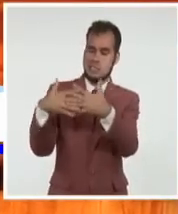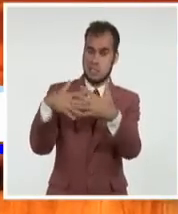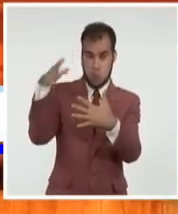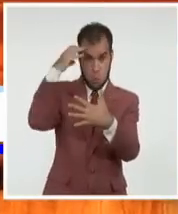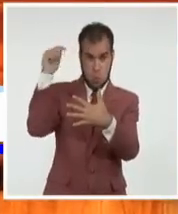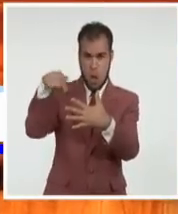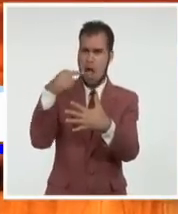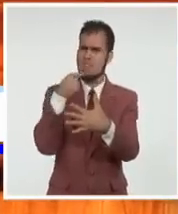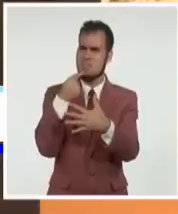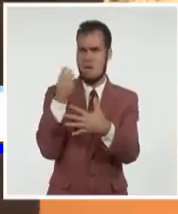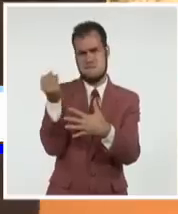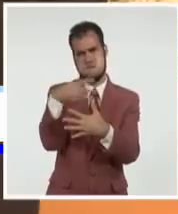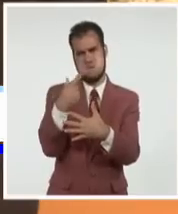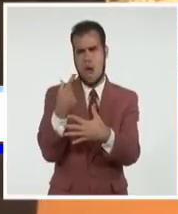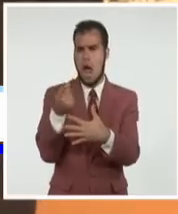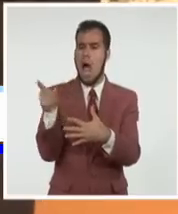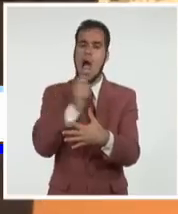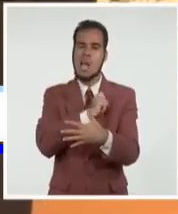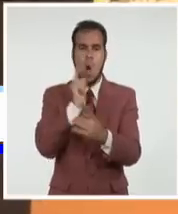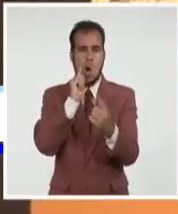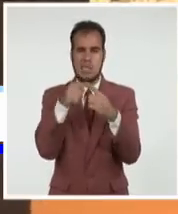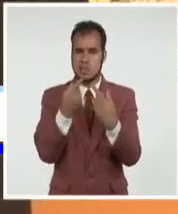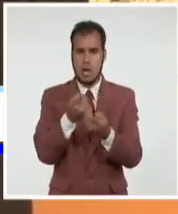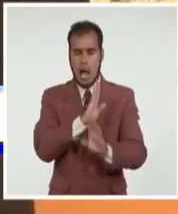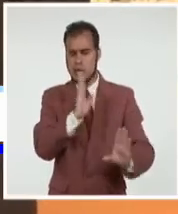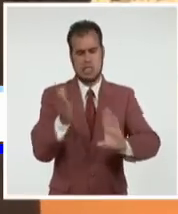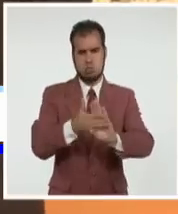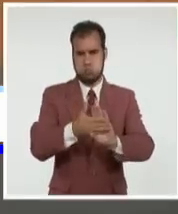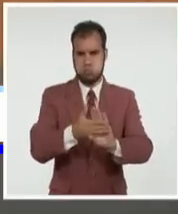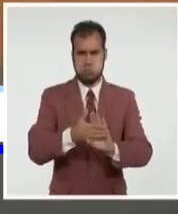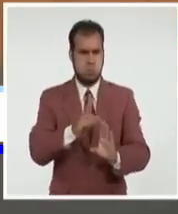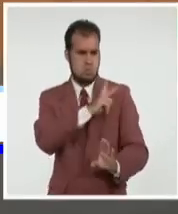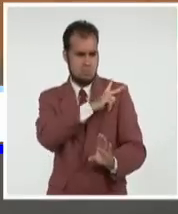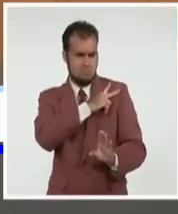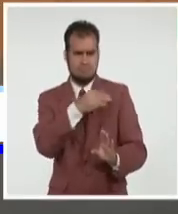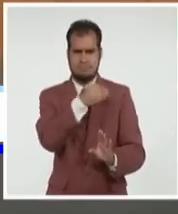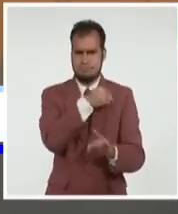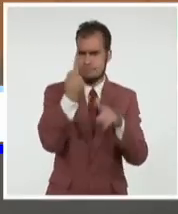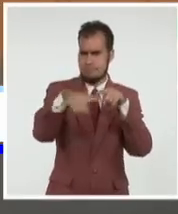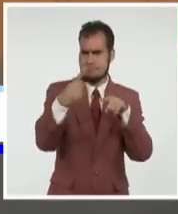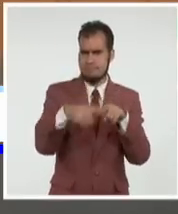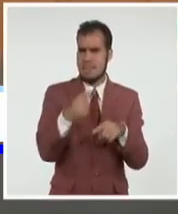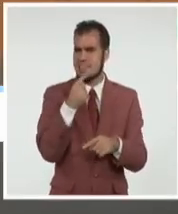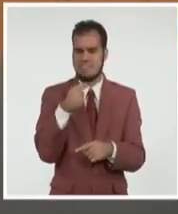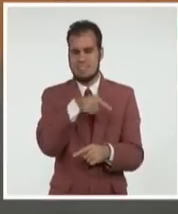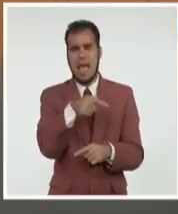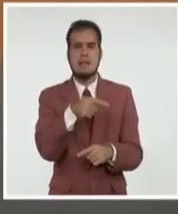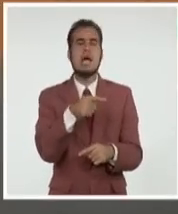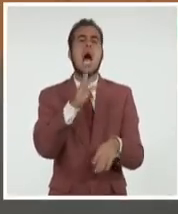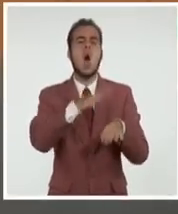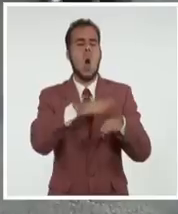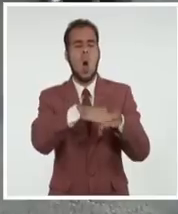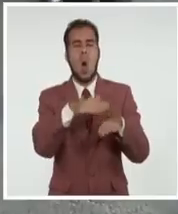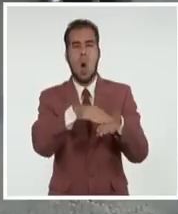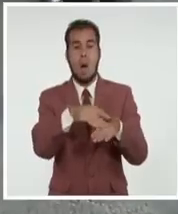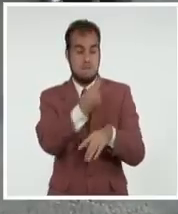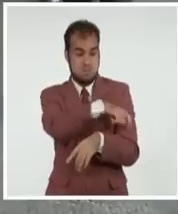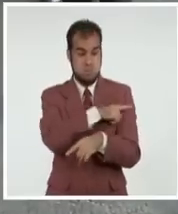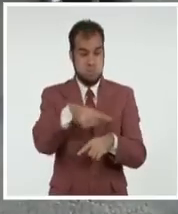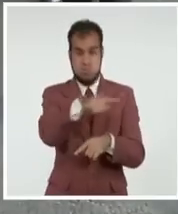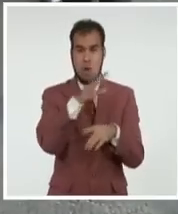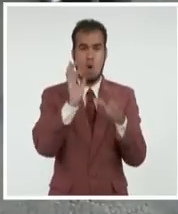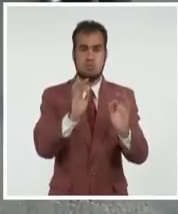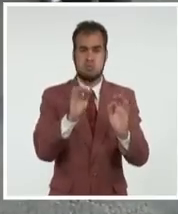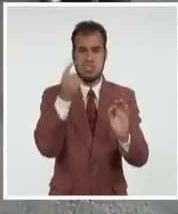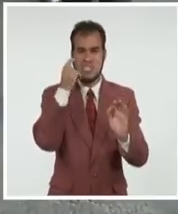Unidos para imponer sanciones a sus agentes y oficiales al responsabilizarlos de reprimir al pueblo durante los hechos violentos